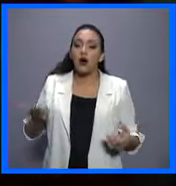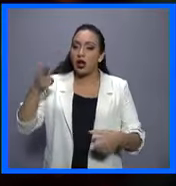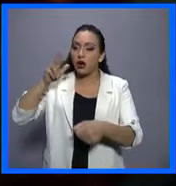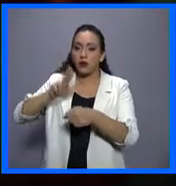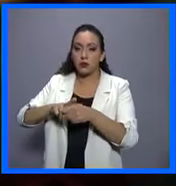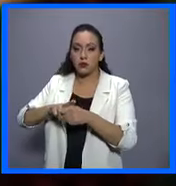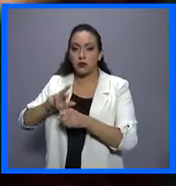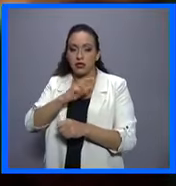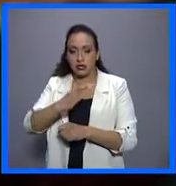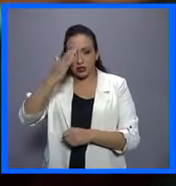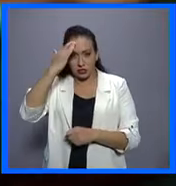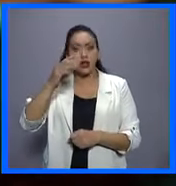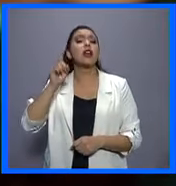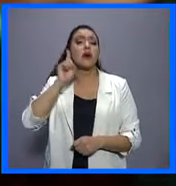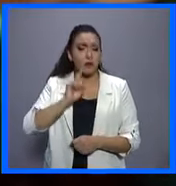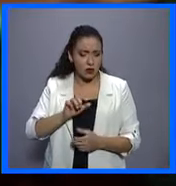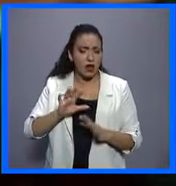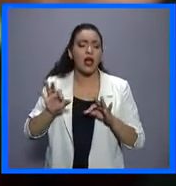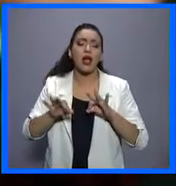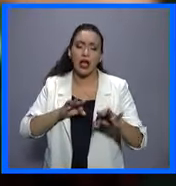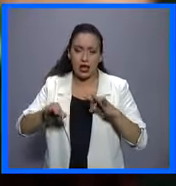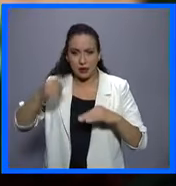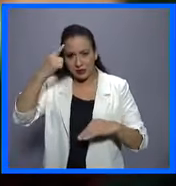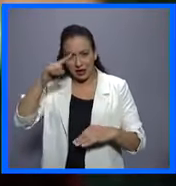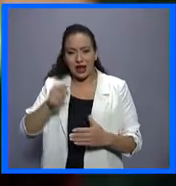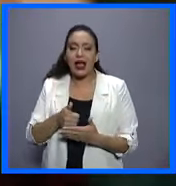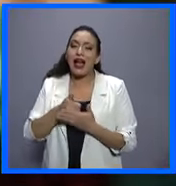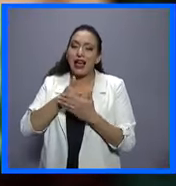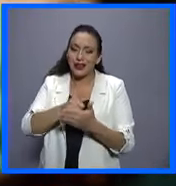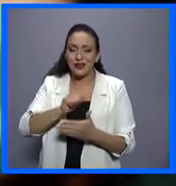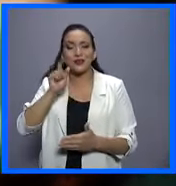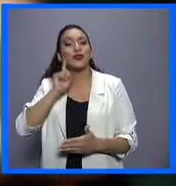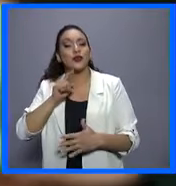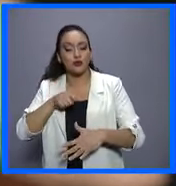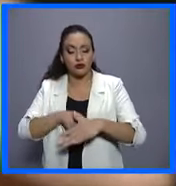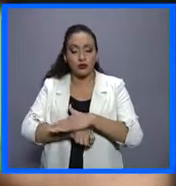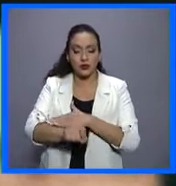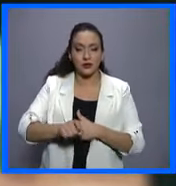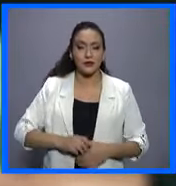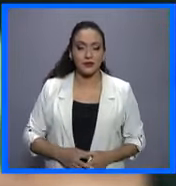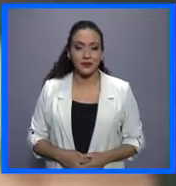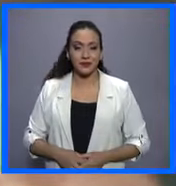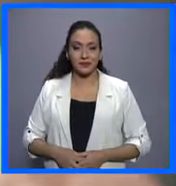y el reconocimiento de la partería en la atención integral materna y neonatal.